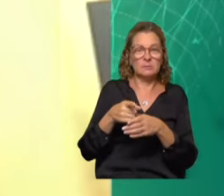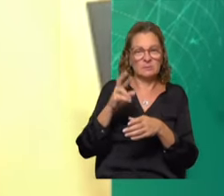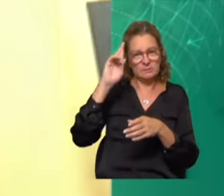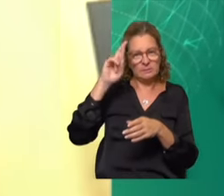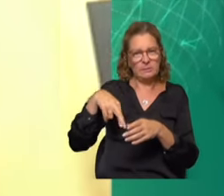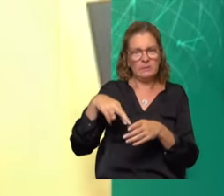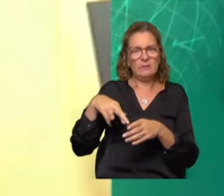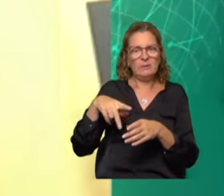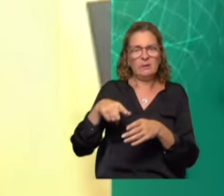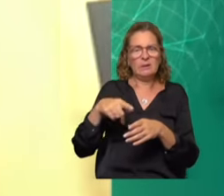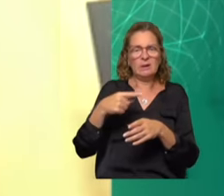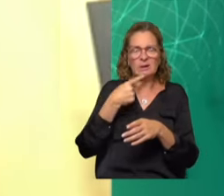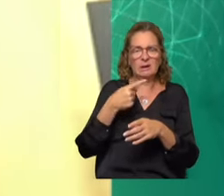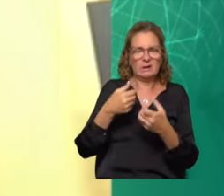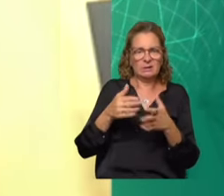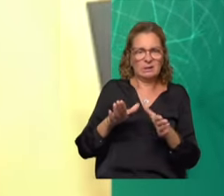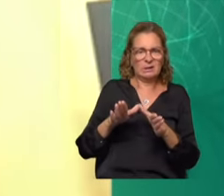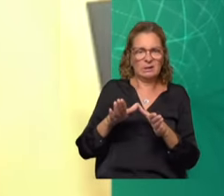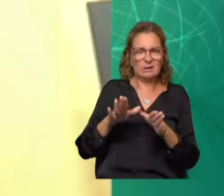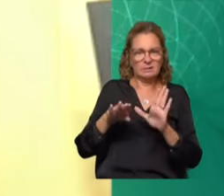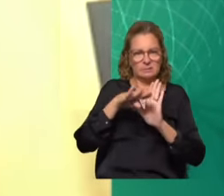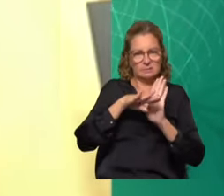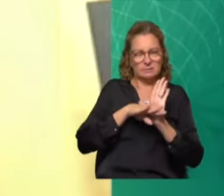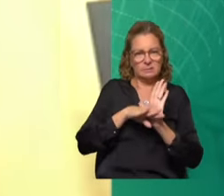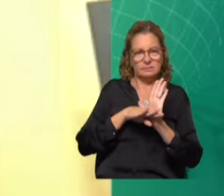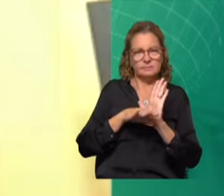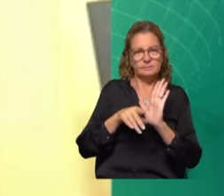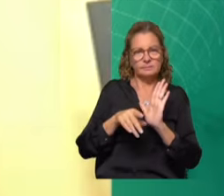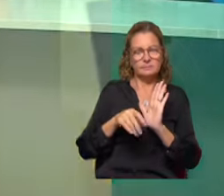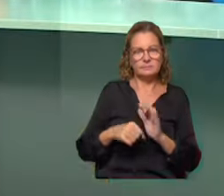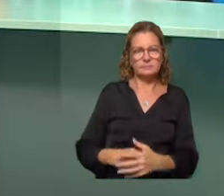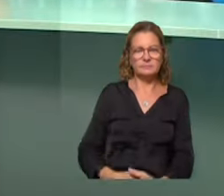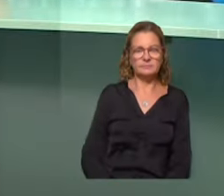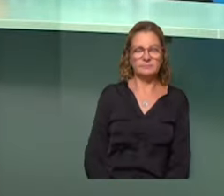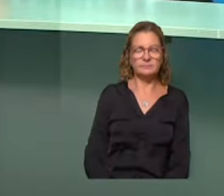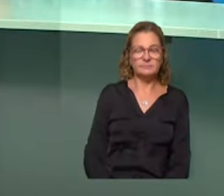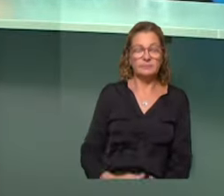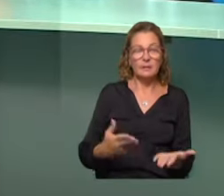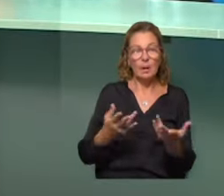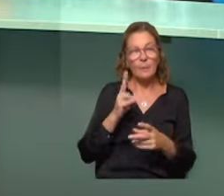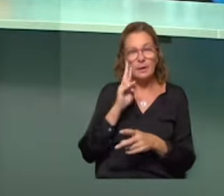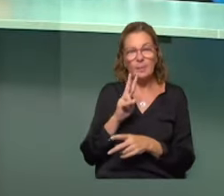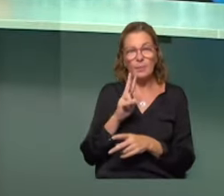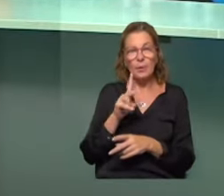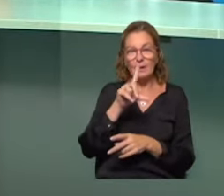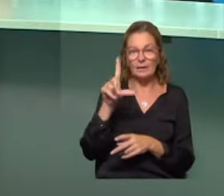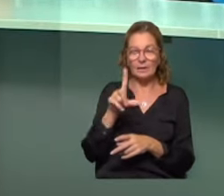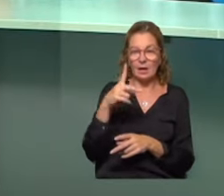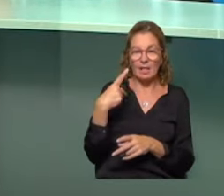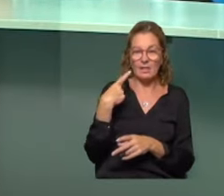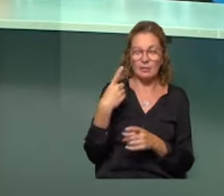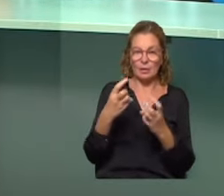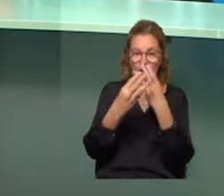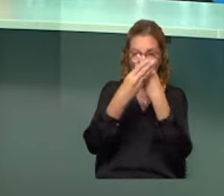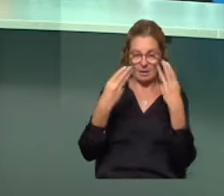razón se decidió iniciar con estas medidas. Ahora una mirada secundaria, porque la directora general